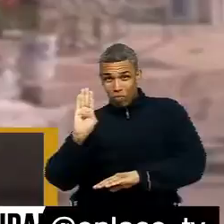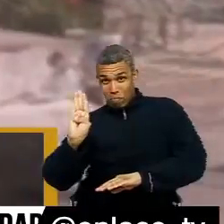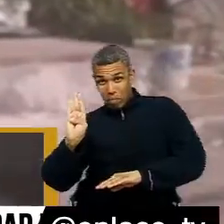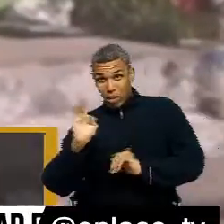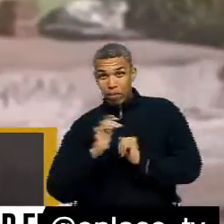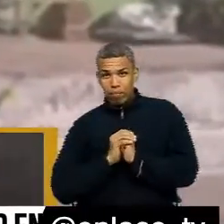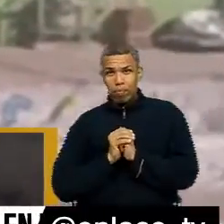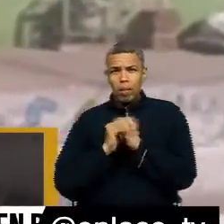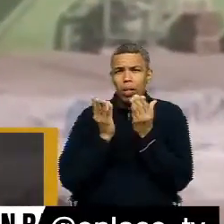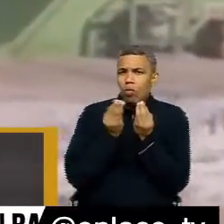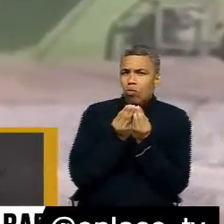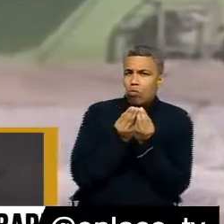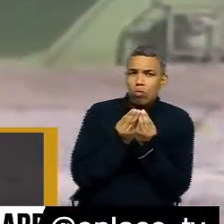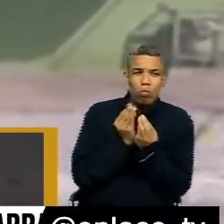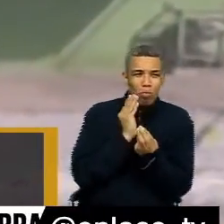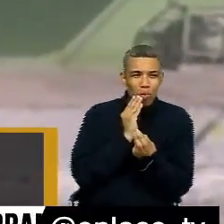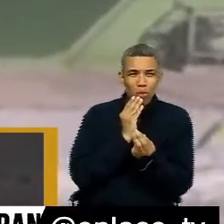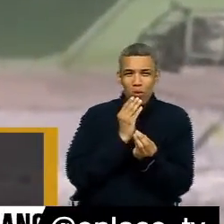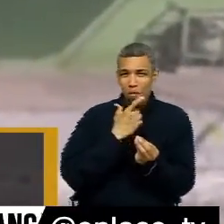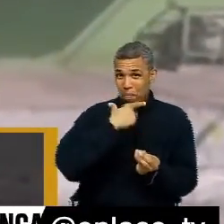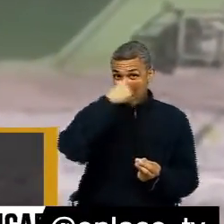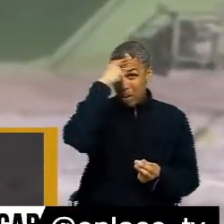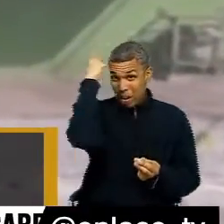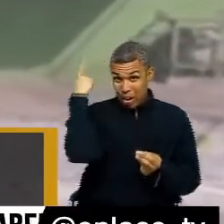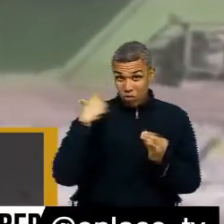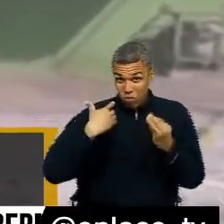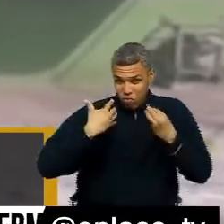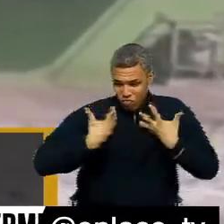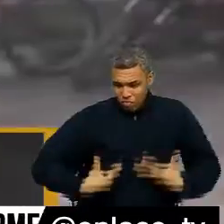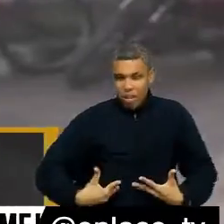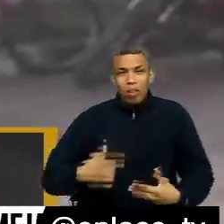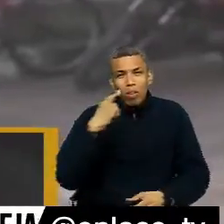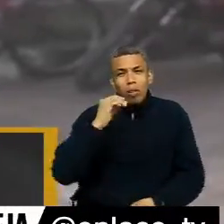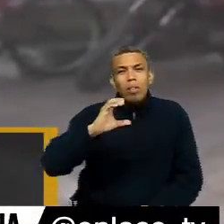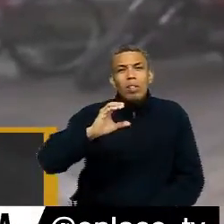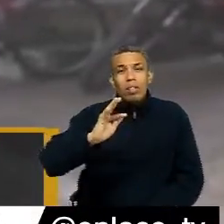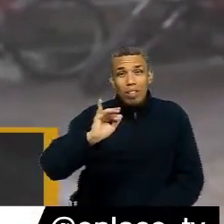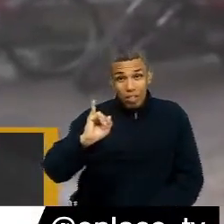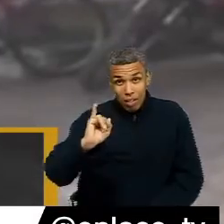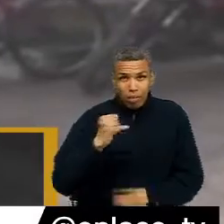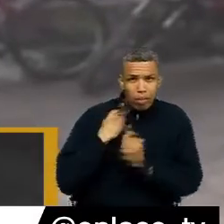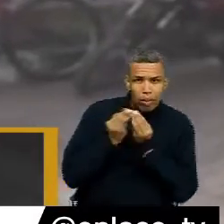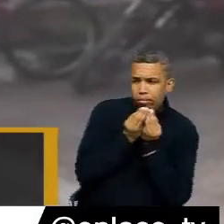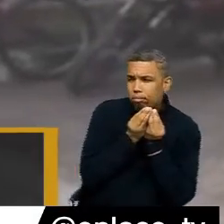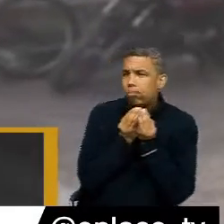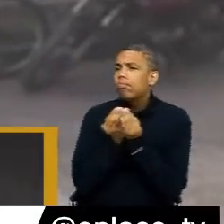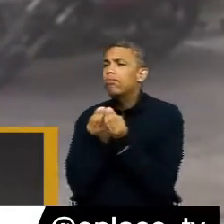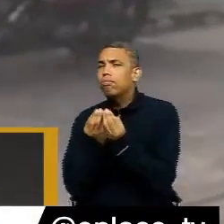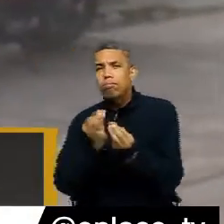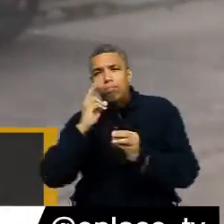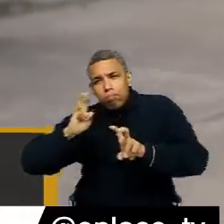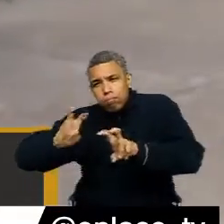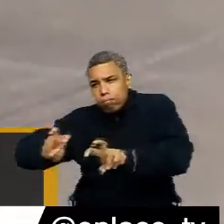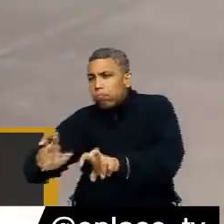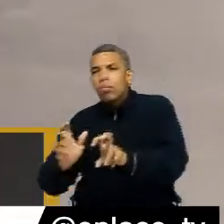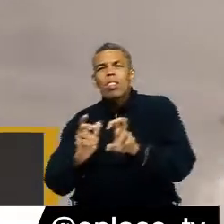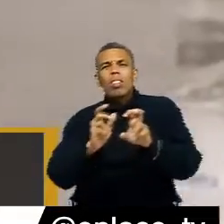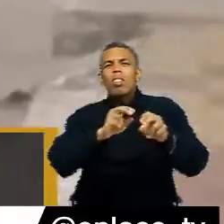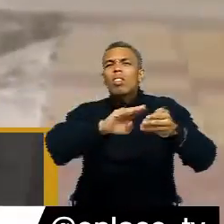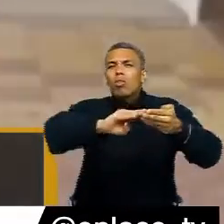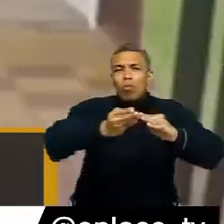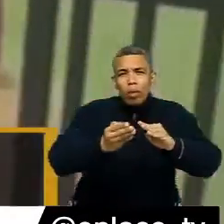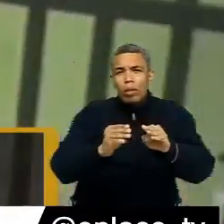Cuerpo Técnico de Investigaciones de la Fiscalía para adelantar las respectivas pesquisas, el registro del inmueble y las entrevistas a familiares y al